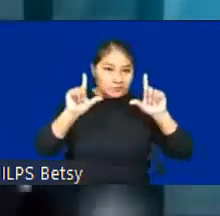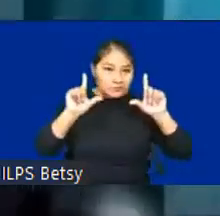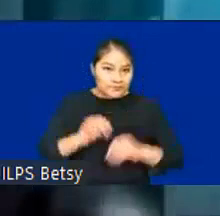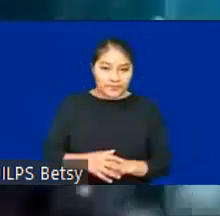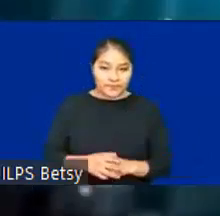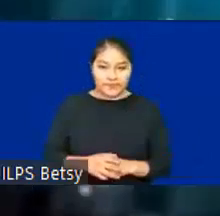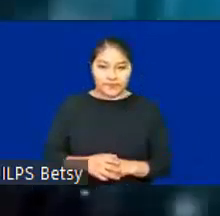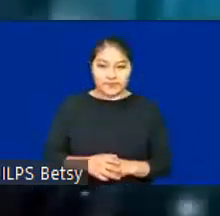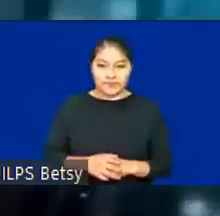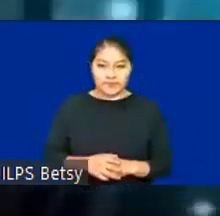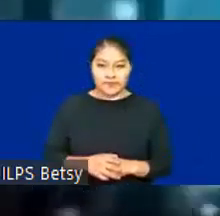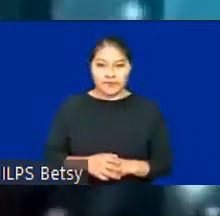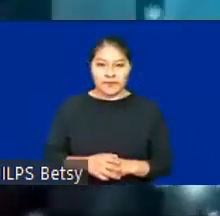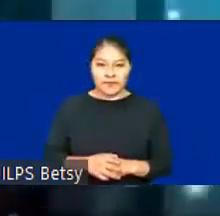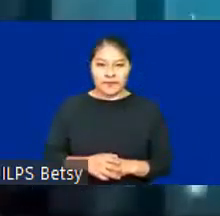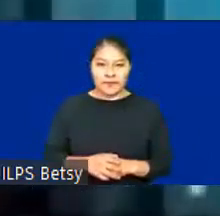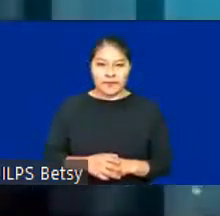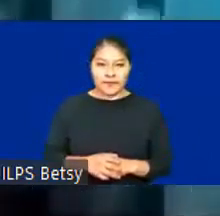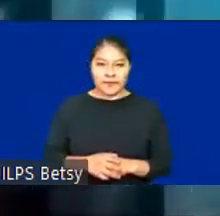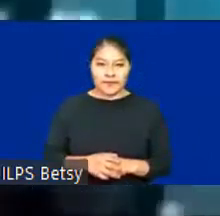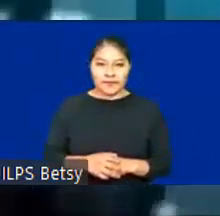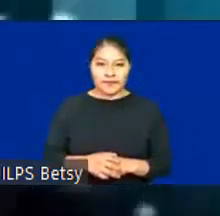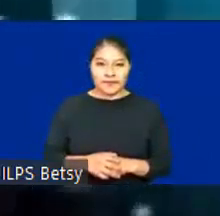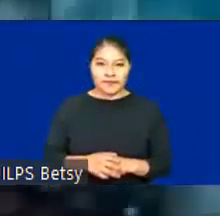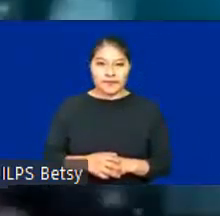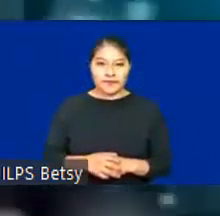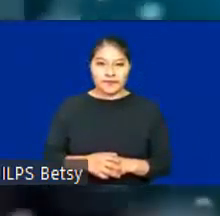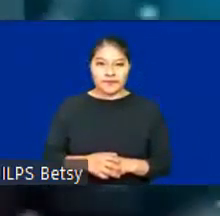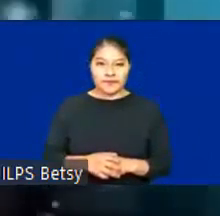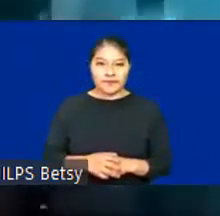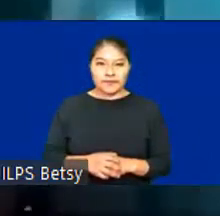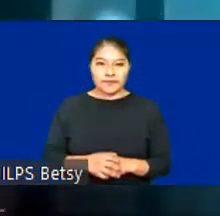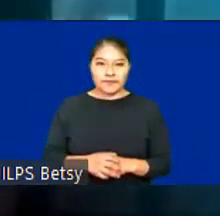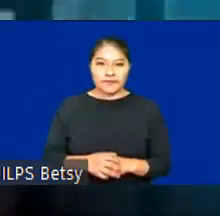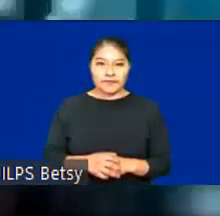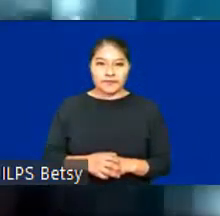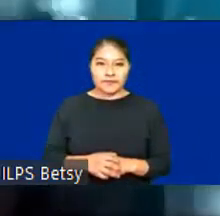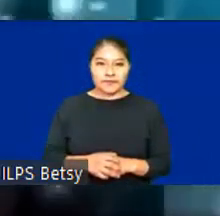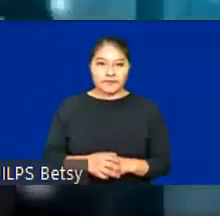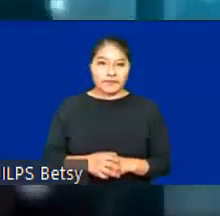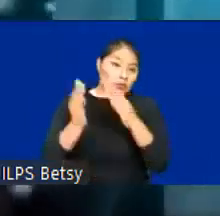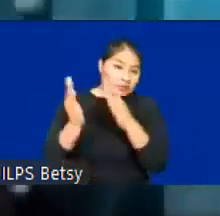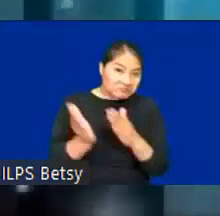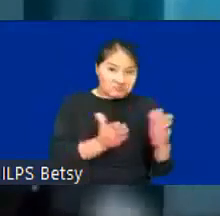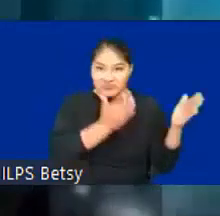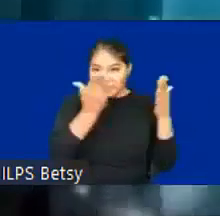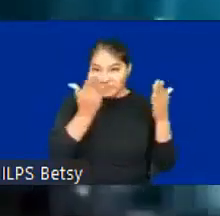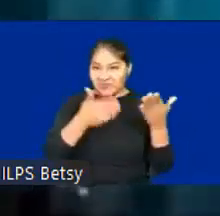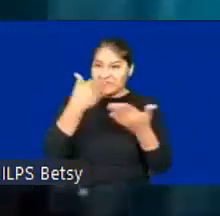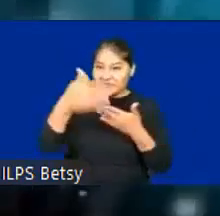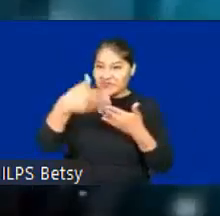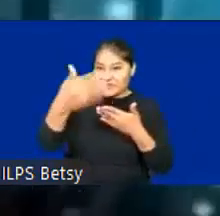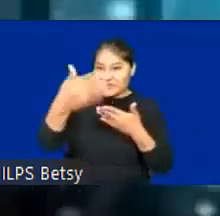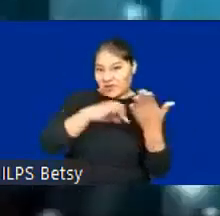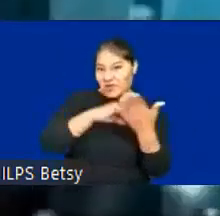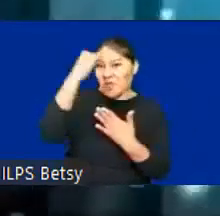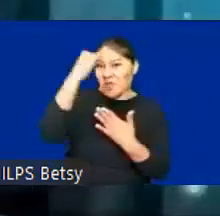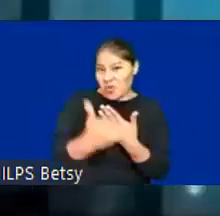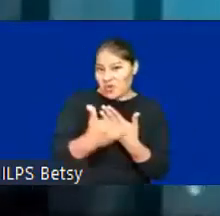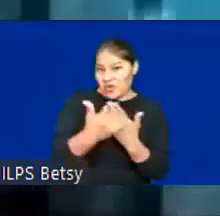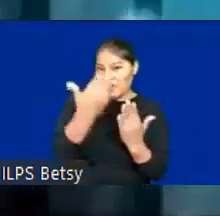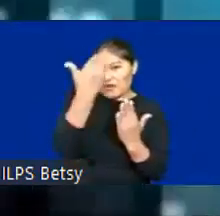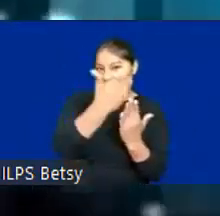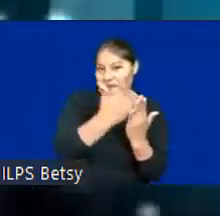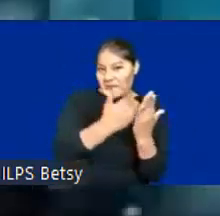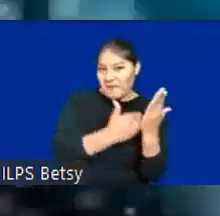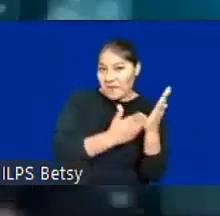Siguientes proyectos. Quería explicarte, bueno, estos eran los proyectos o las herramientas más importantes que tenemos para brindar